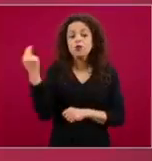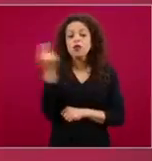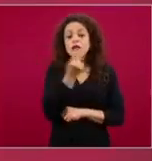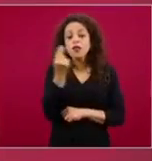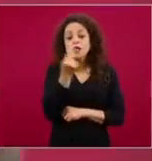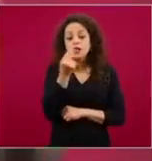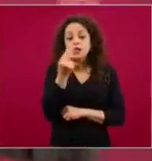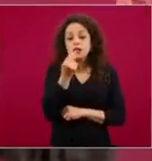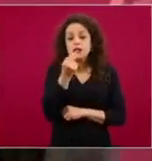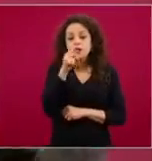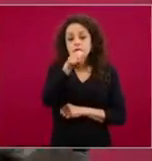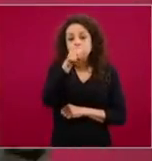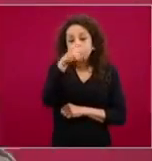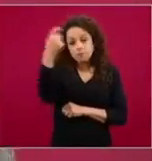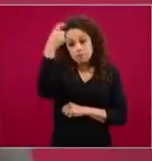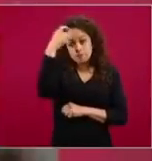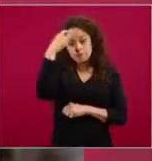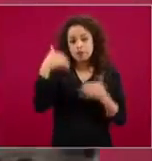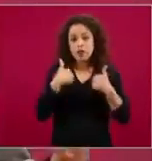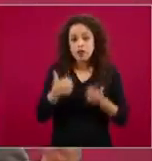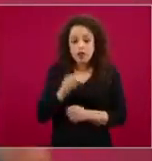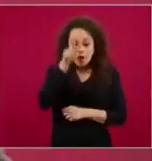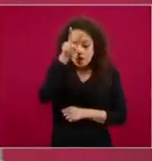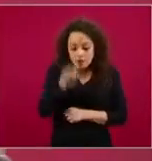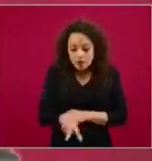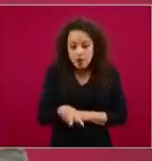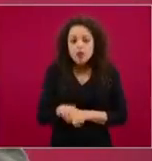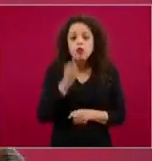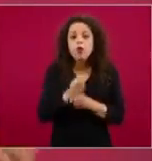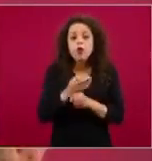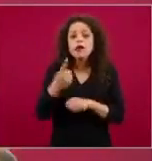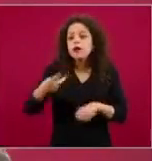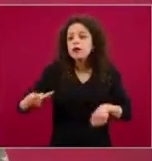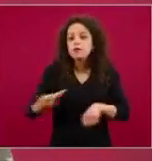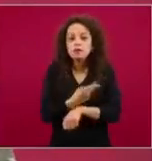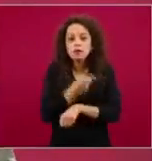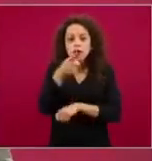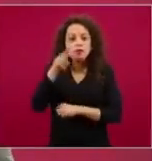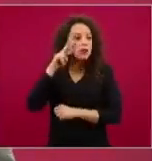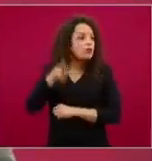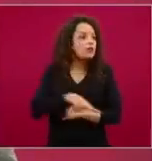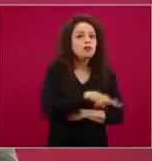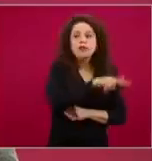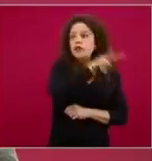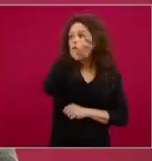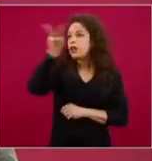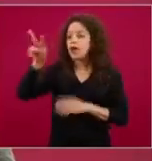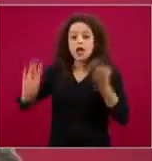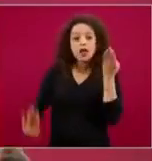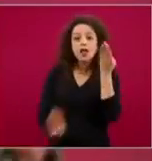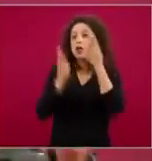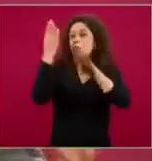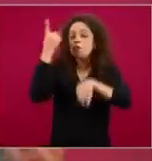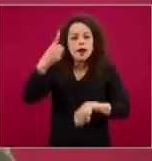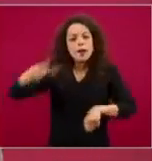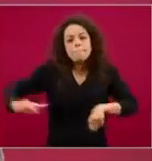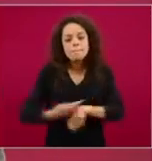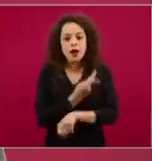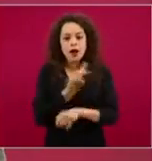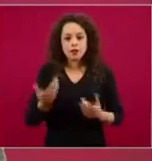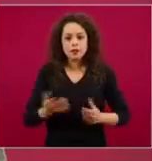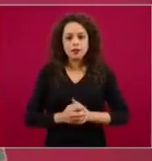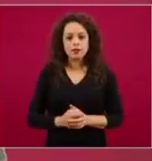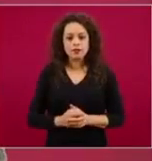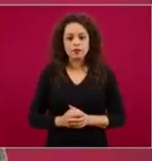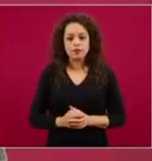realidad. Voltemos a ver lo que está ocurriendo en todo el planeta. La especie humana está constituida